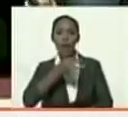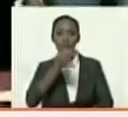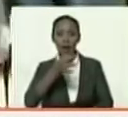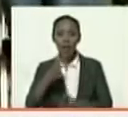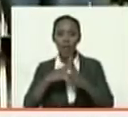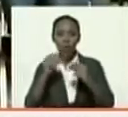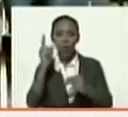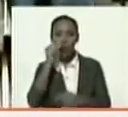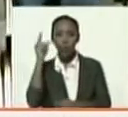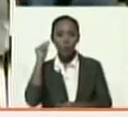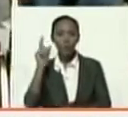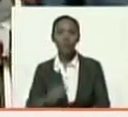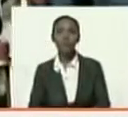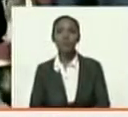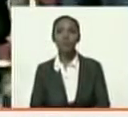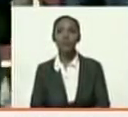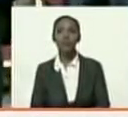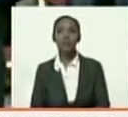todos.